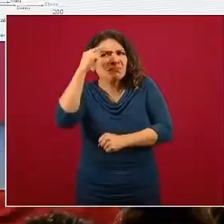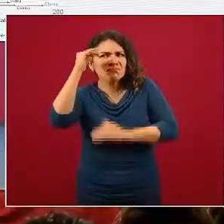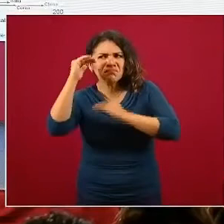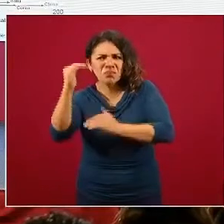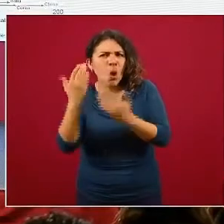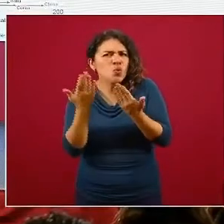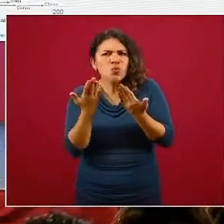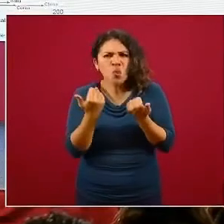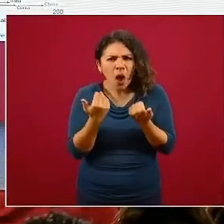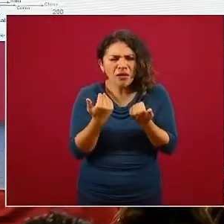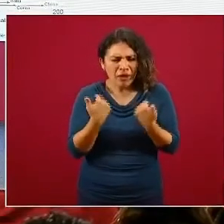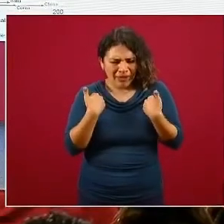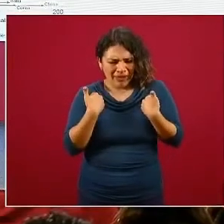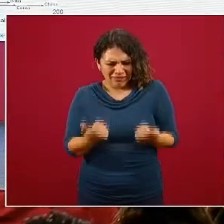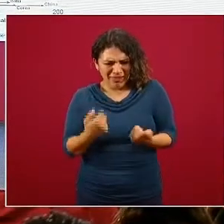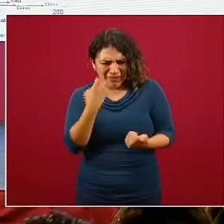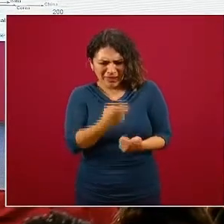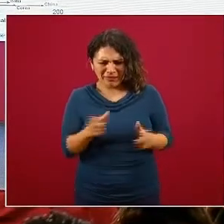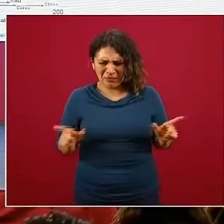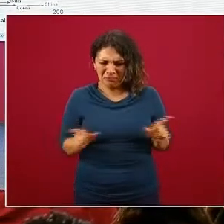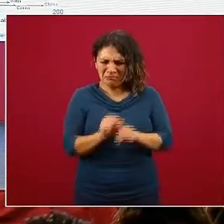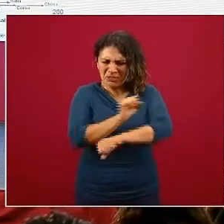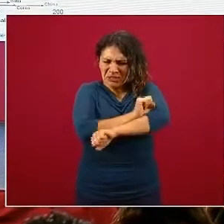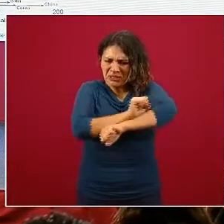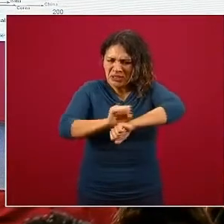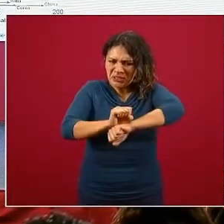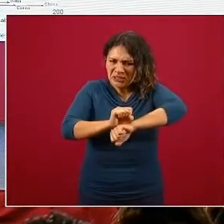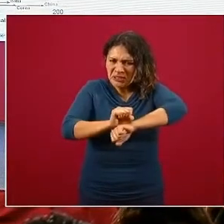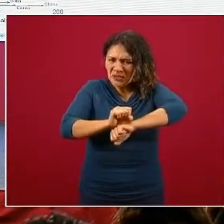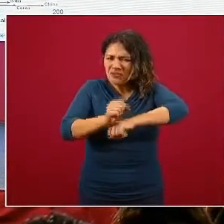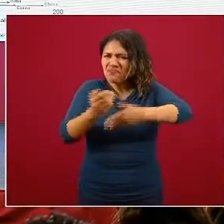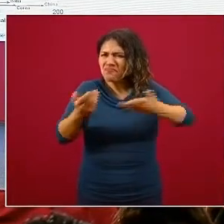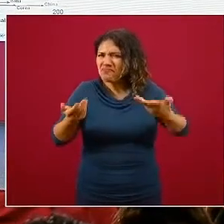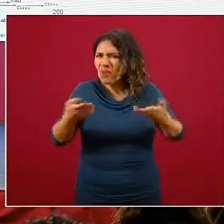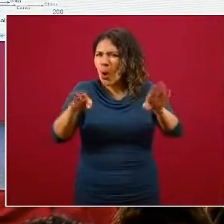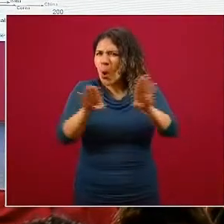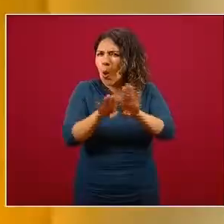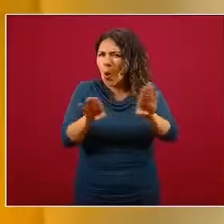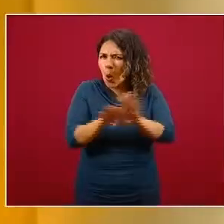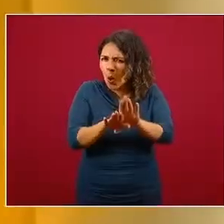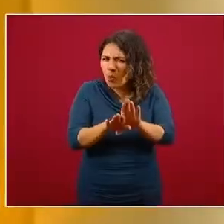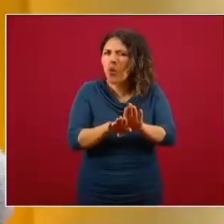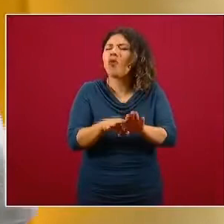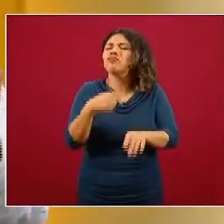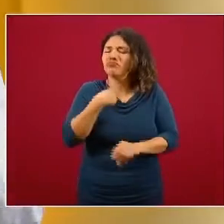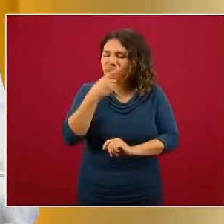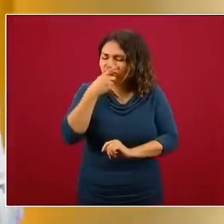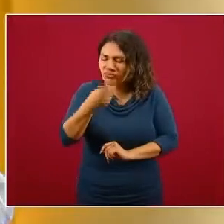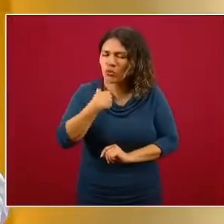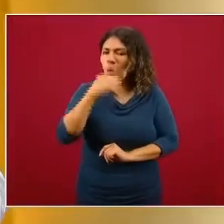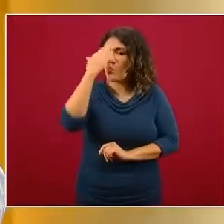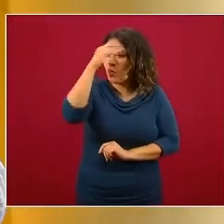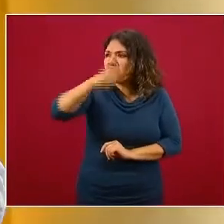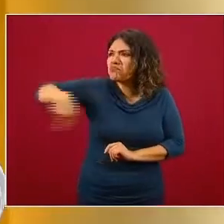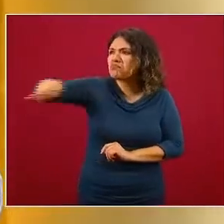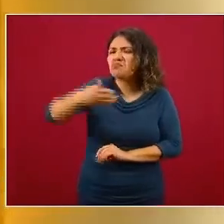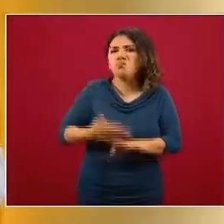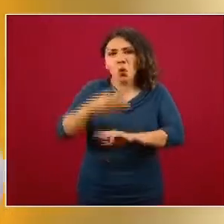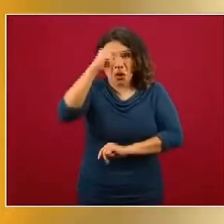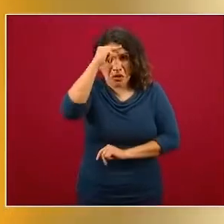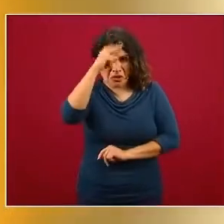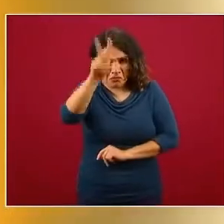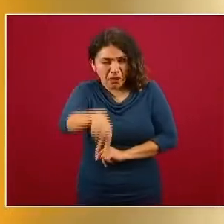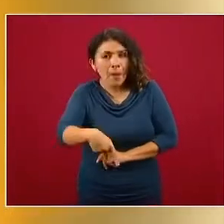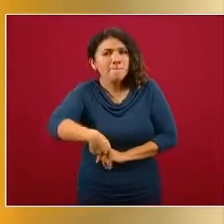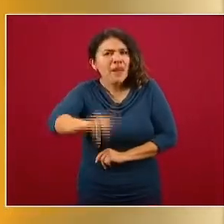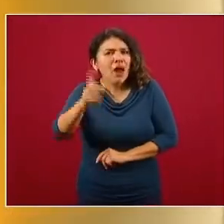entender un concepto relativamente simple, lo cual creo que es el caso, insisto en conocerles como personas brillantes, yo